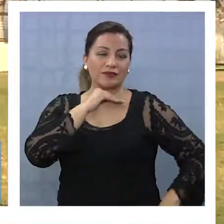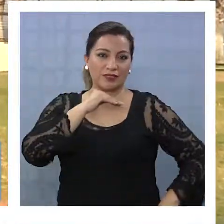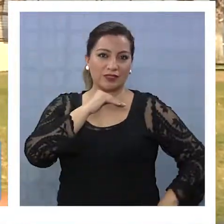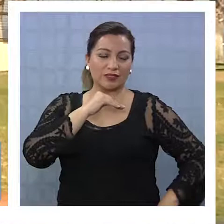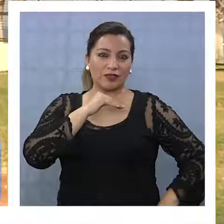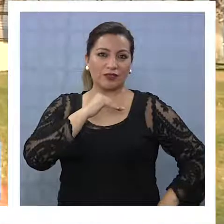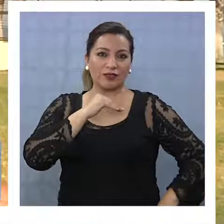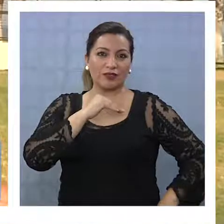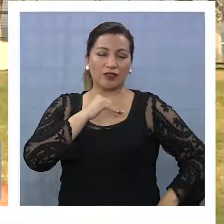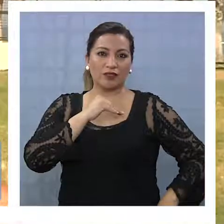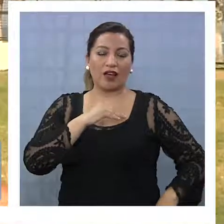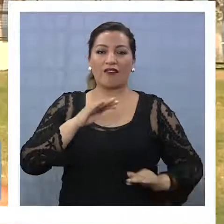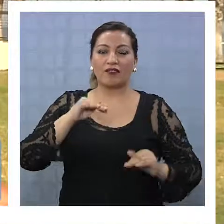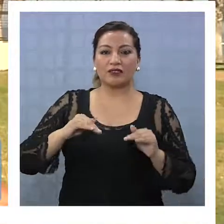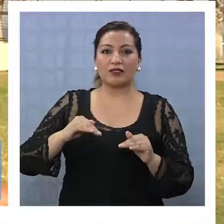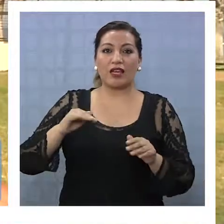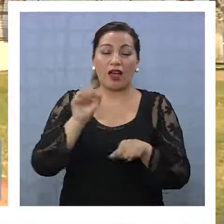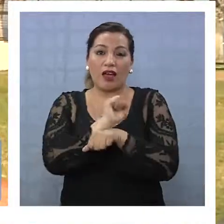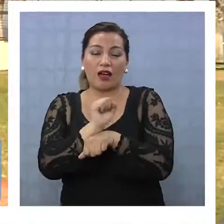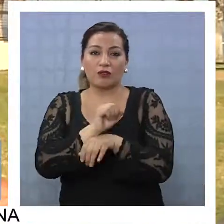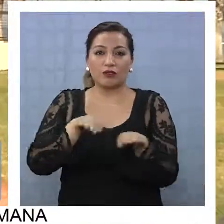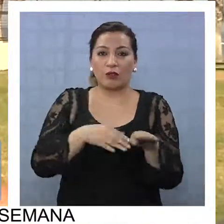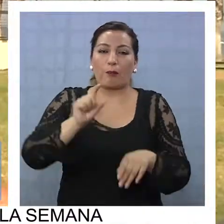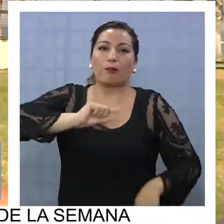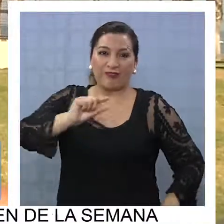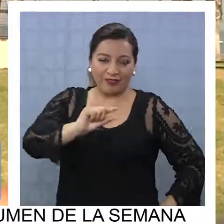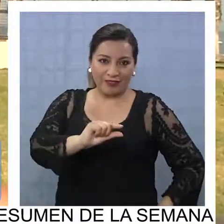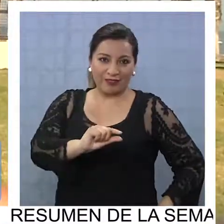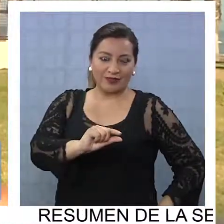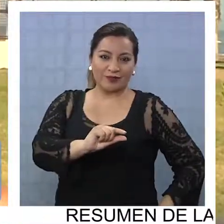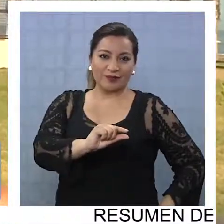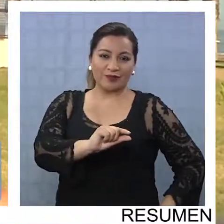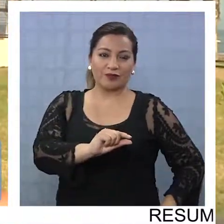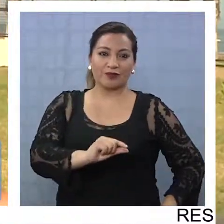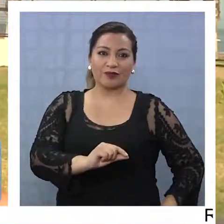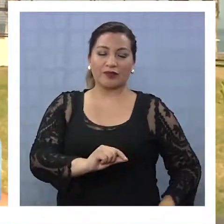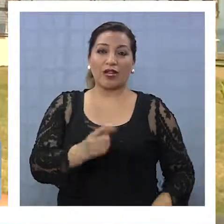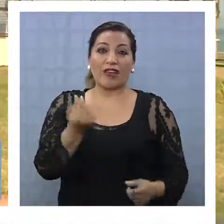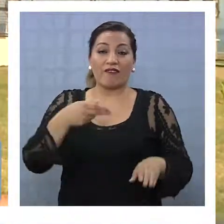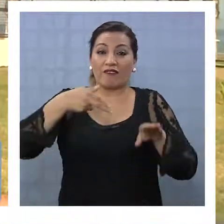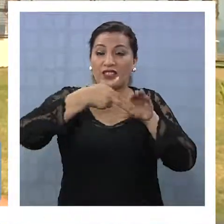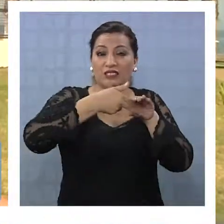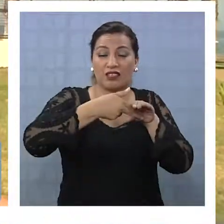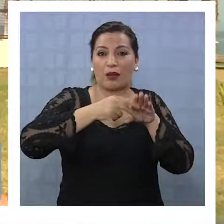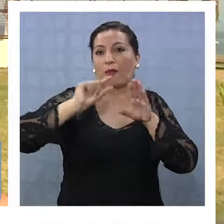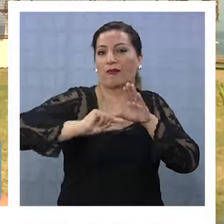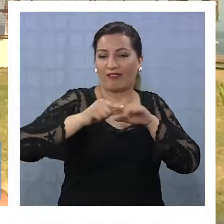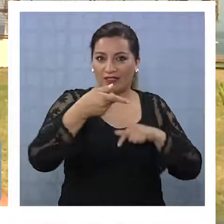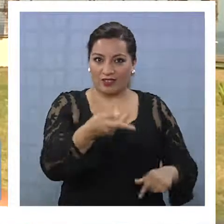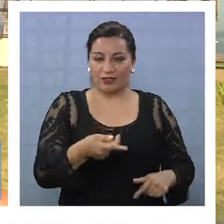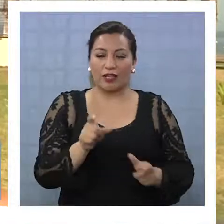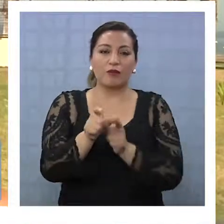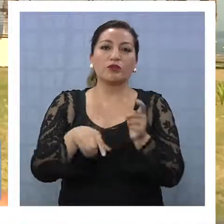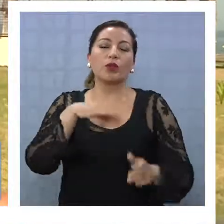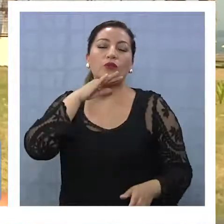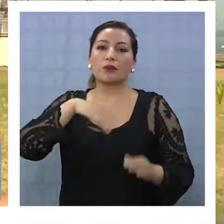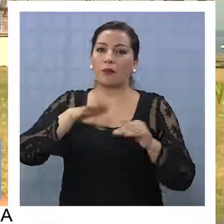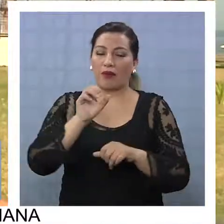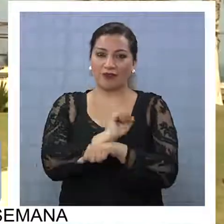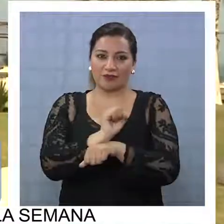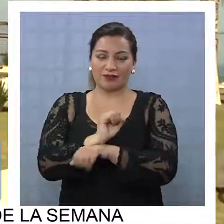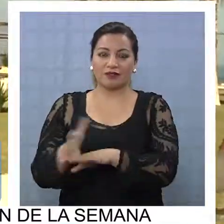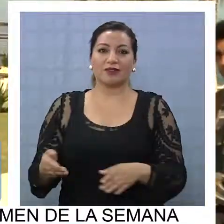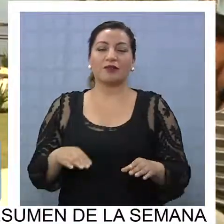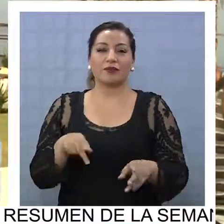versátiles, uno se elimina el tráfico, son más baratas, uno ahorra en combustible, por eso mismo la gente está usando más